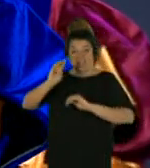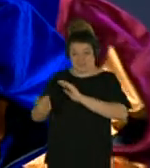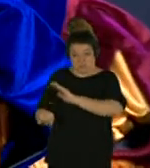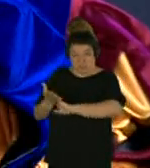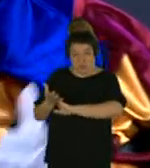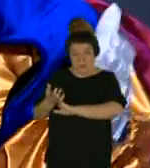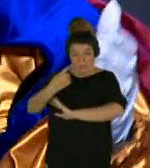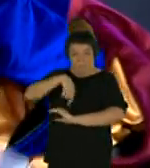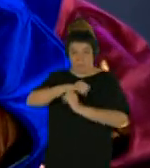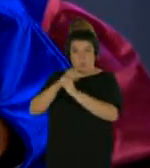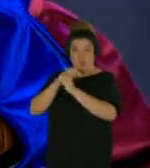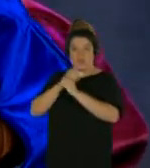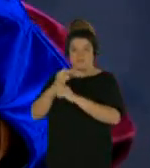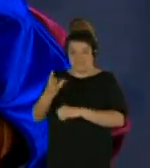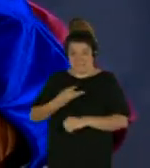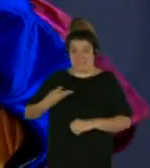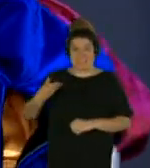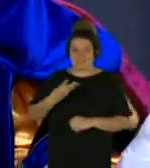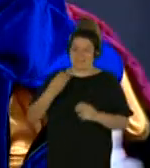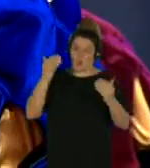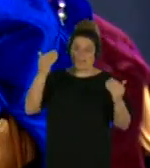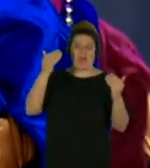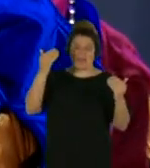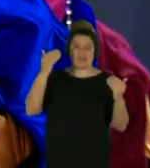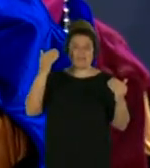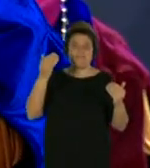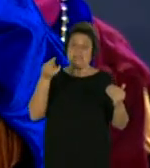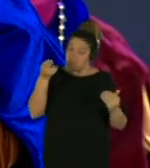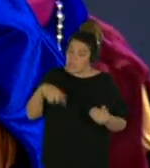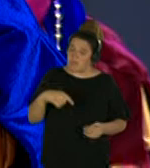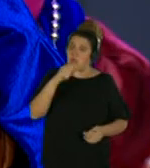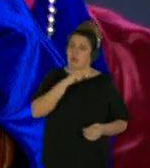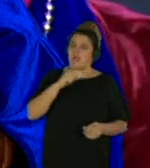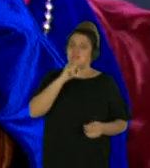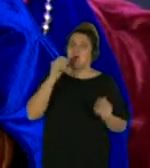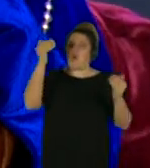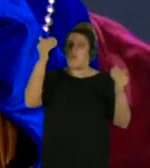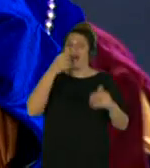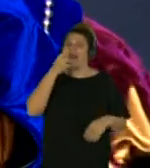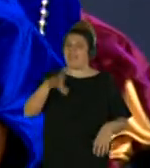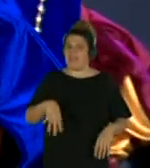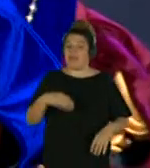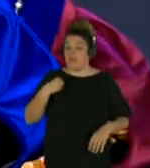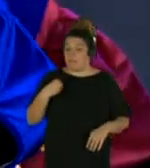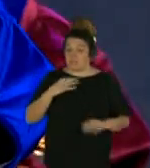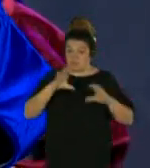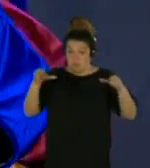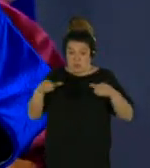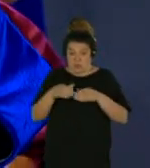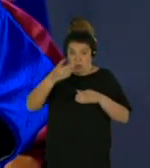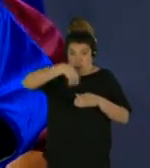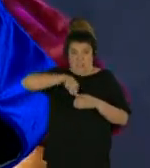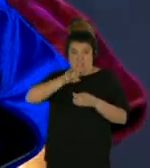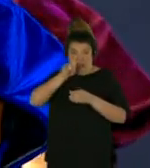también es el homenaje de esta canción es el homenaje a todos esos compañeros que han pasado por esta